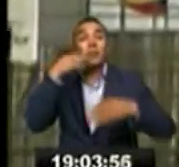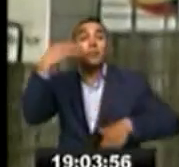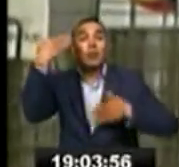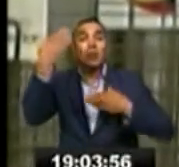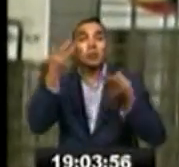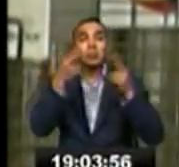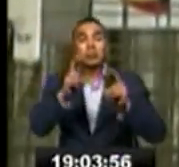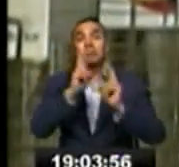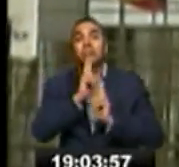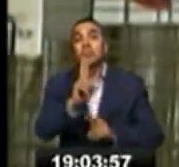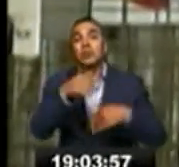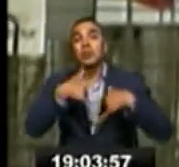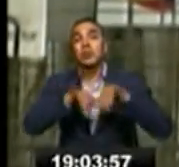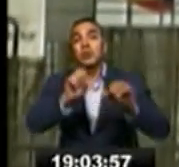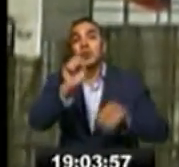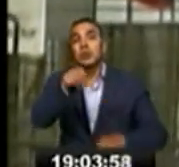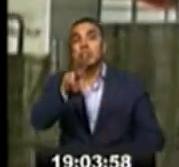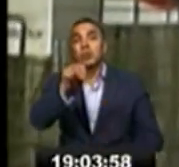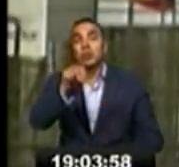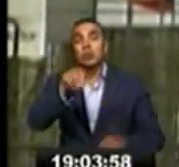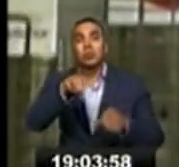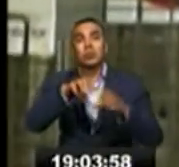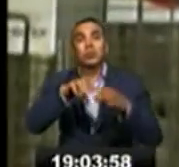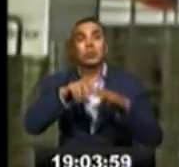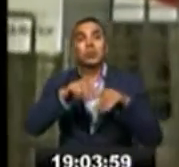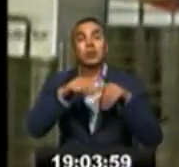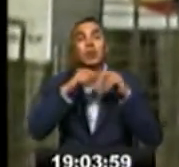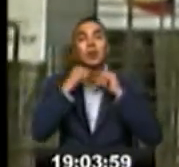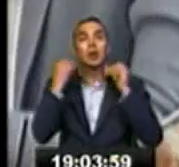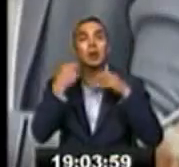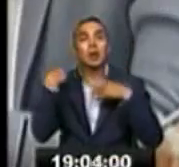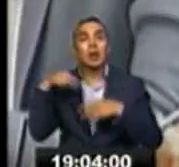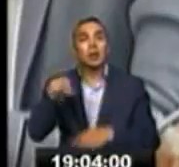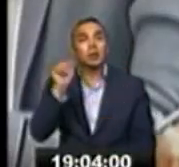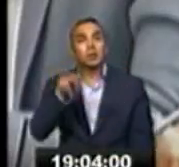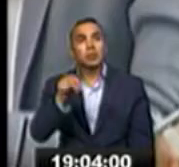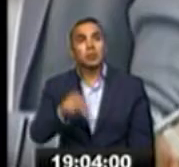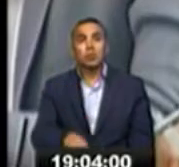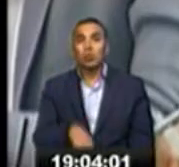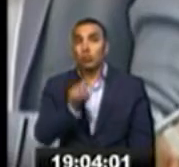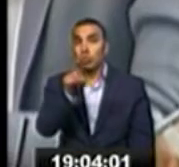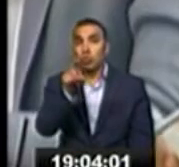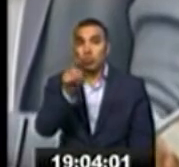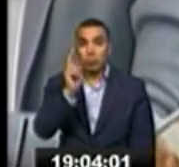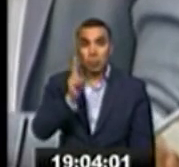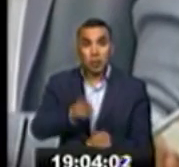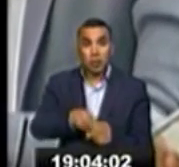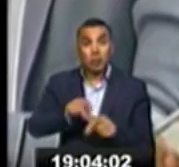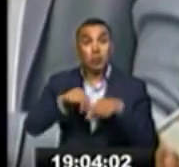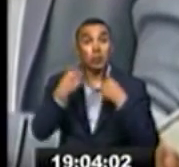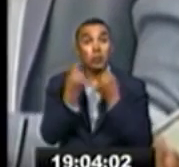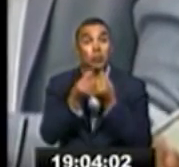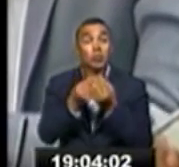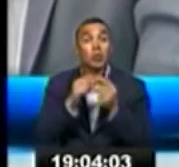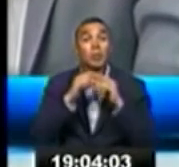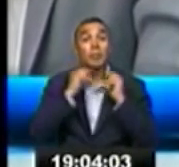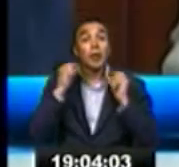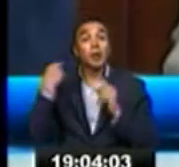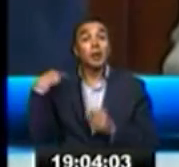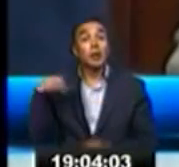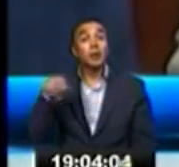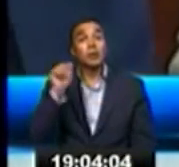respondió si continúa dentro de una congregación religiosa. ¿Usted pertenece a alguna congregación